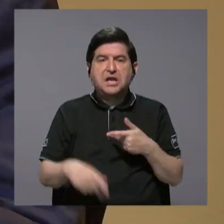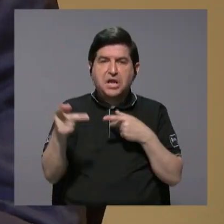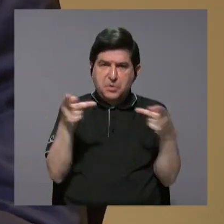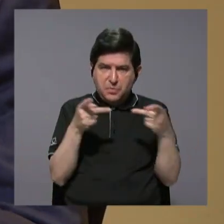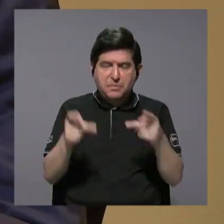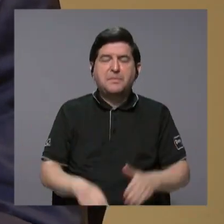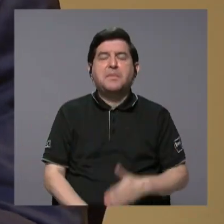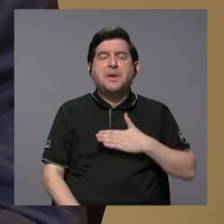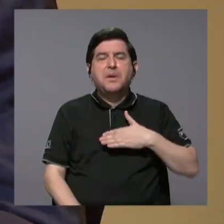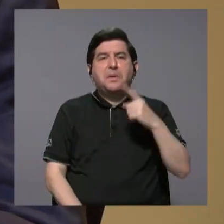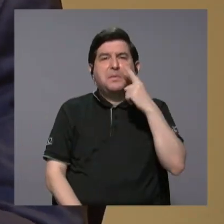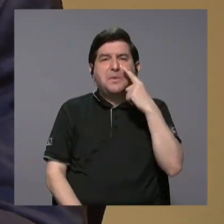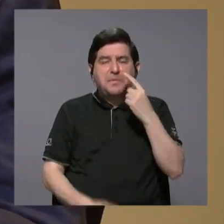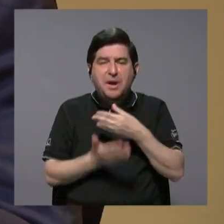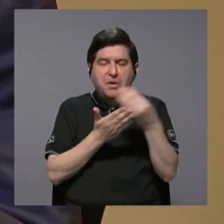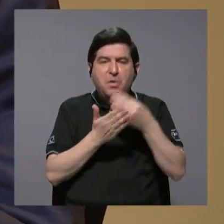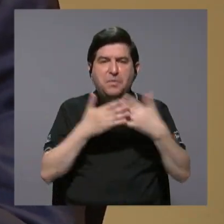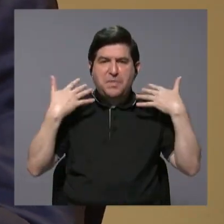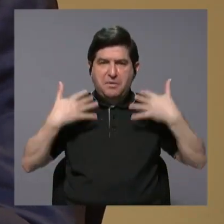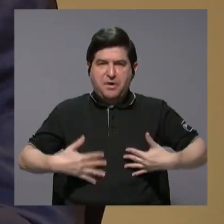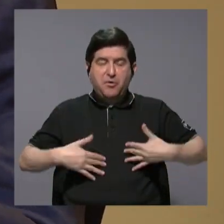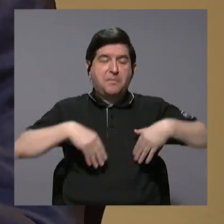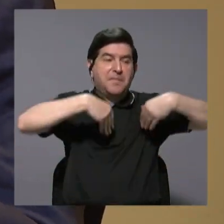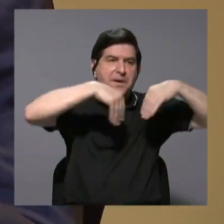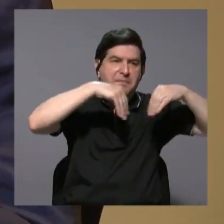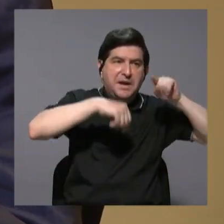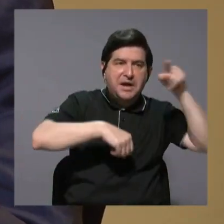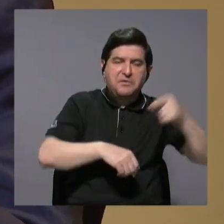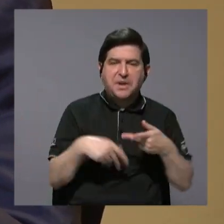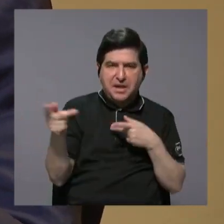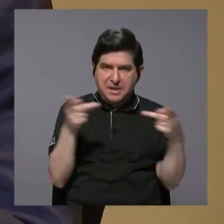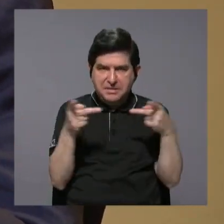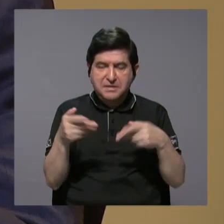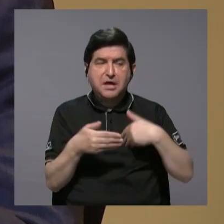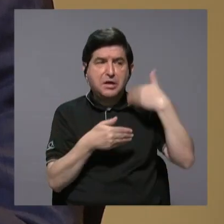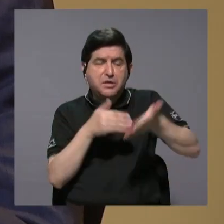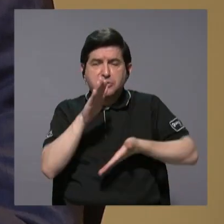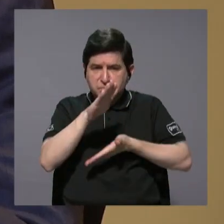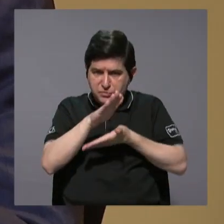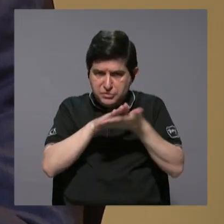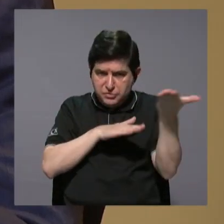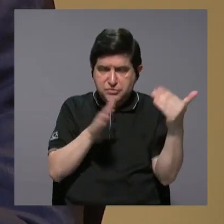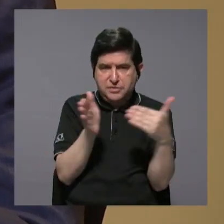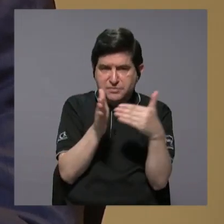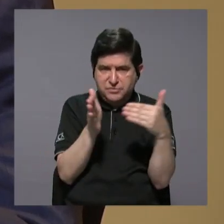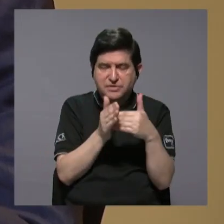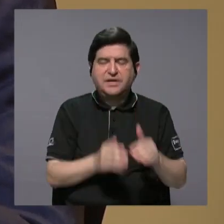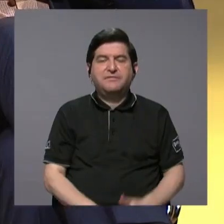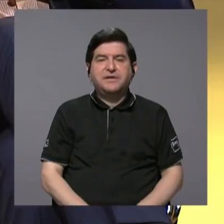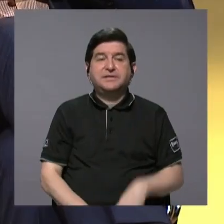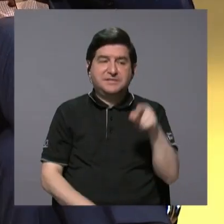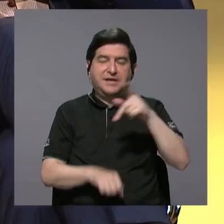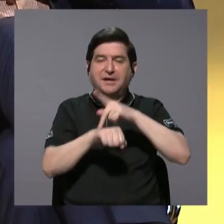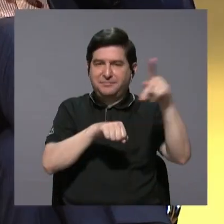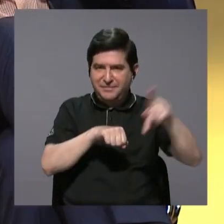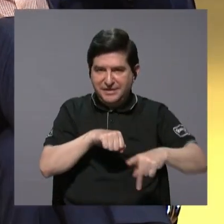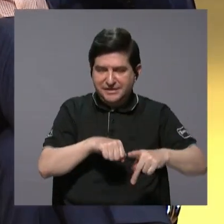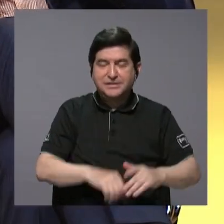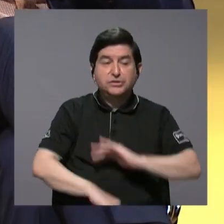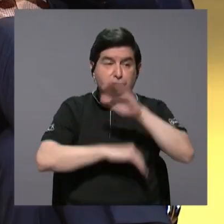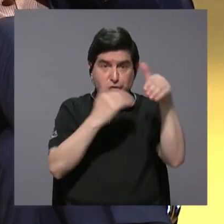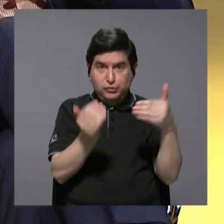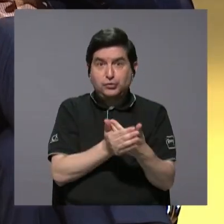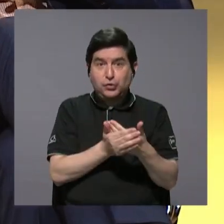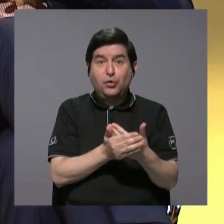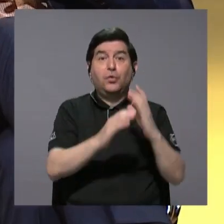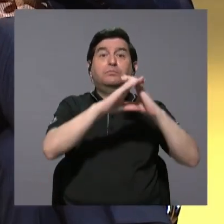papá compraba un poquito de ropa ahí para llevar y vender en la pulpería, y al día siguiente nos íbamos para San Isidro. Todo eso, por